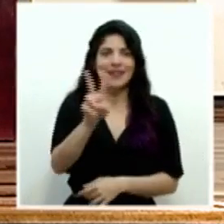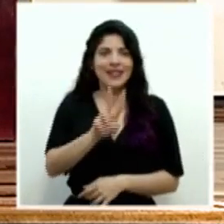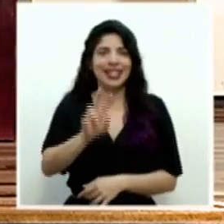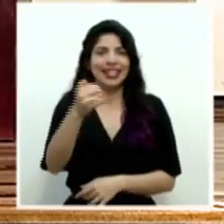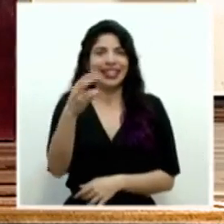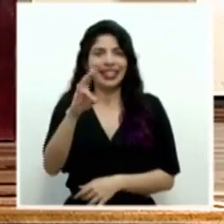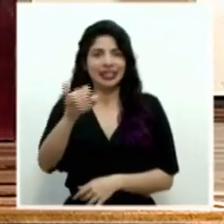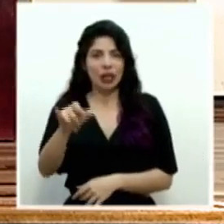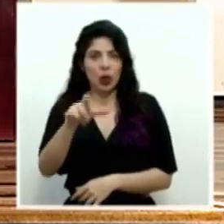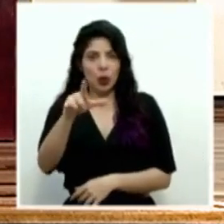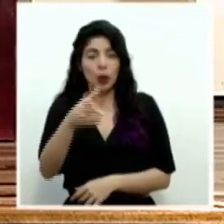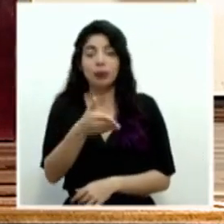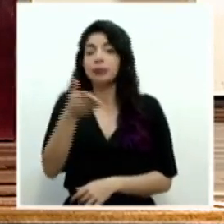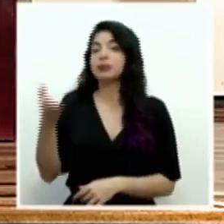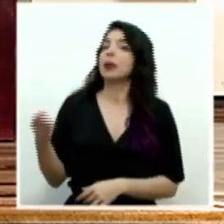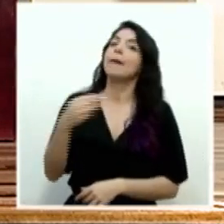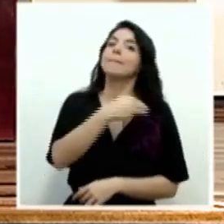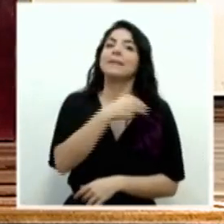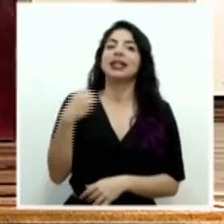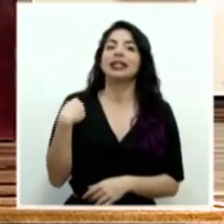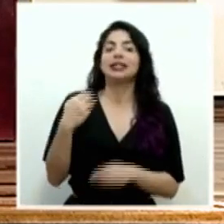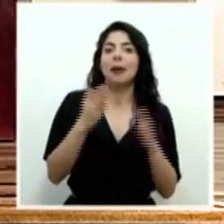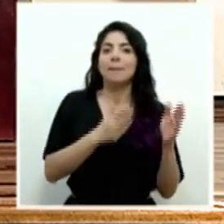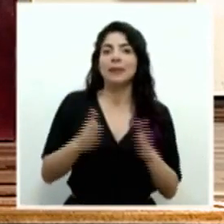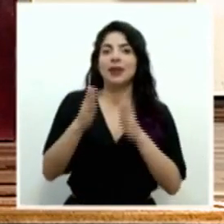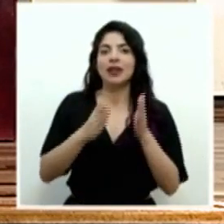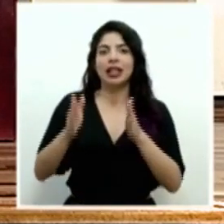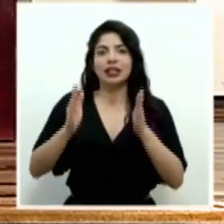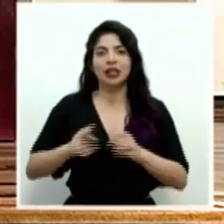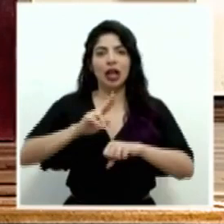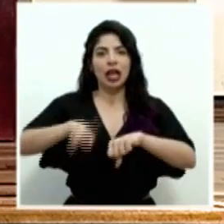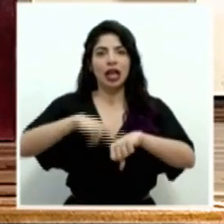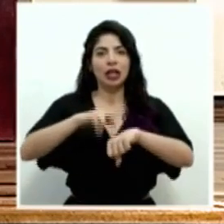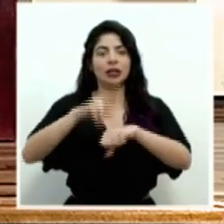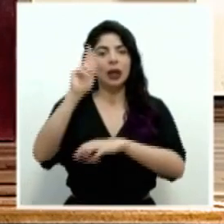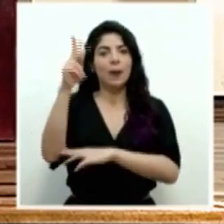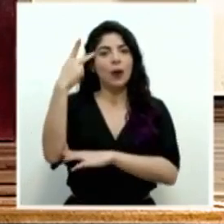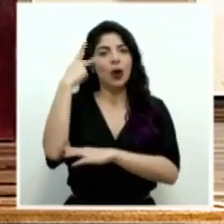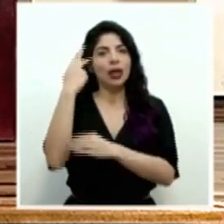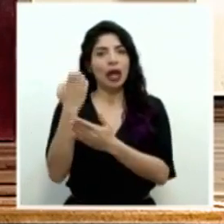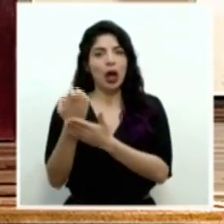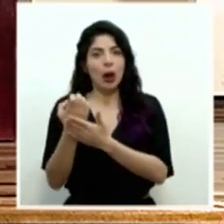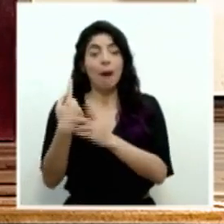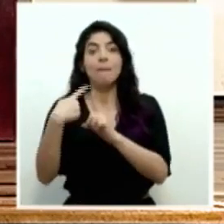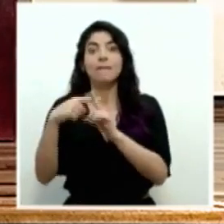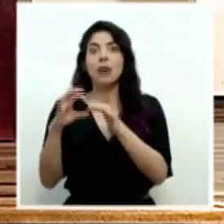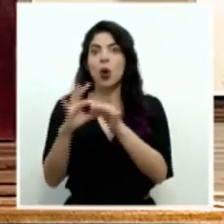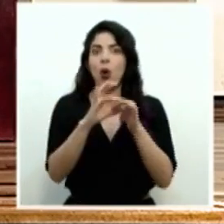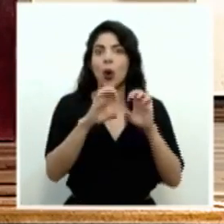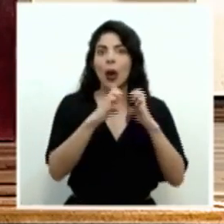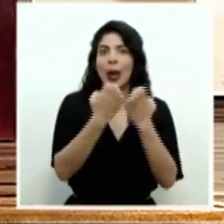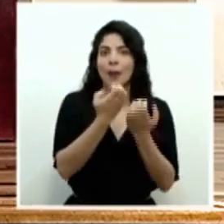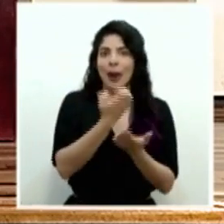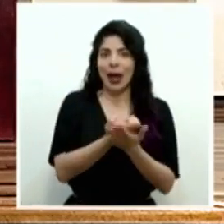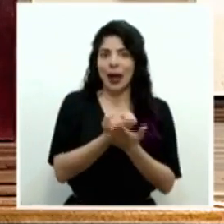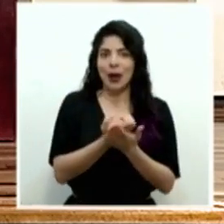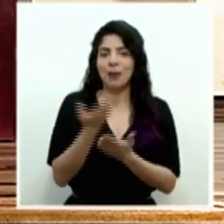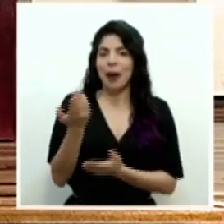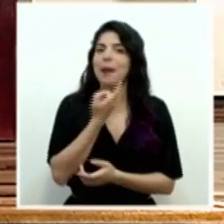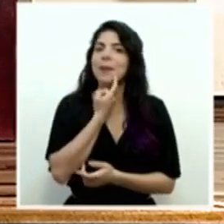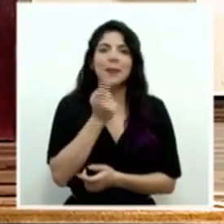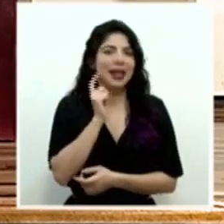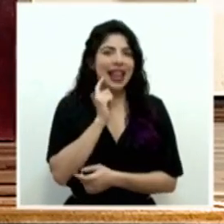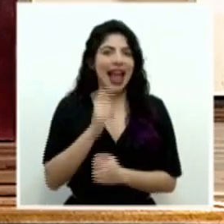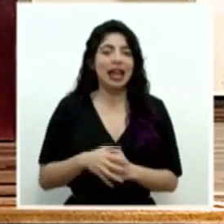viernes 17 de julio, a la ministra de Planificación Nacional y Política Económica y coordinadora del equipo económico, la señora